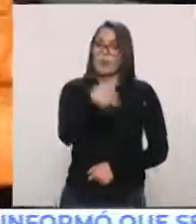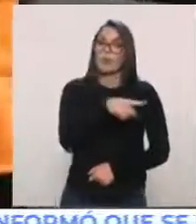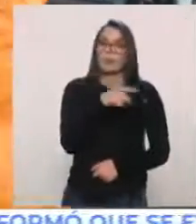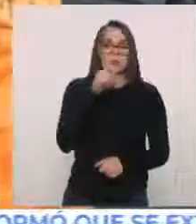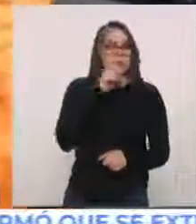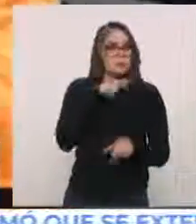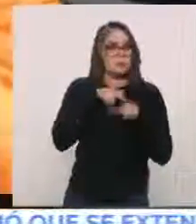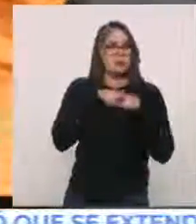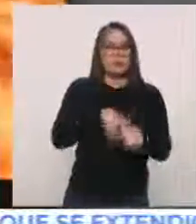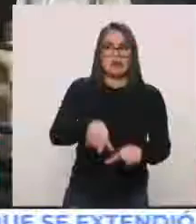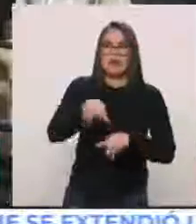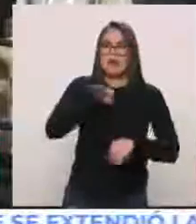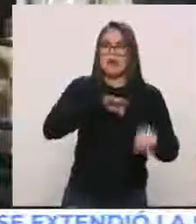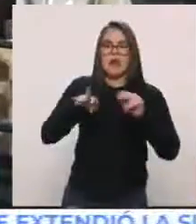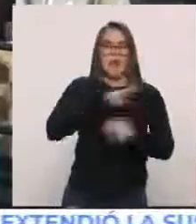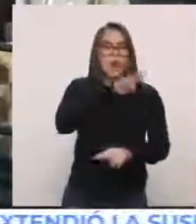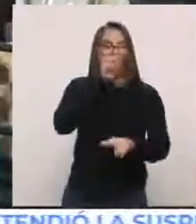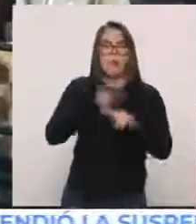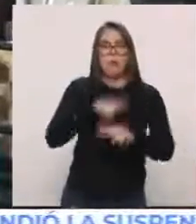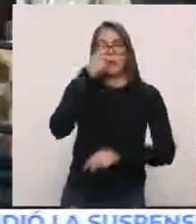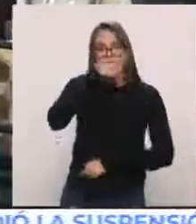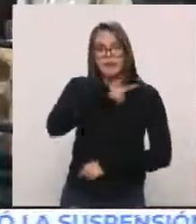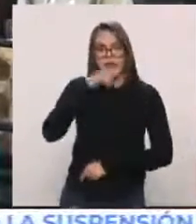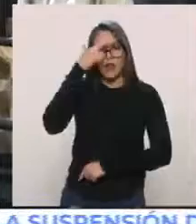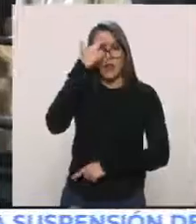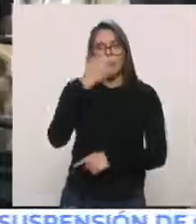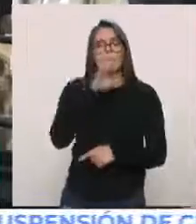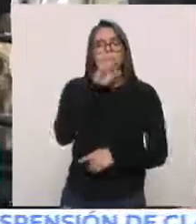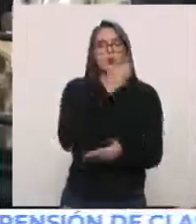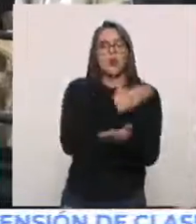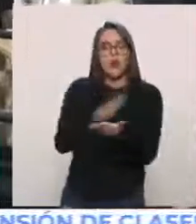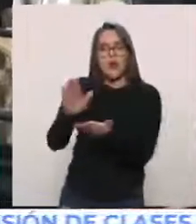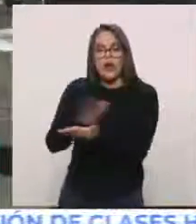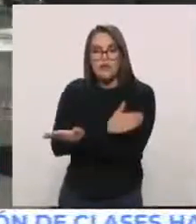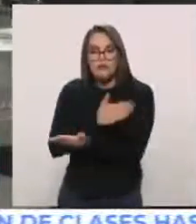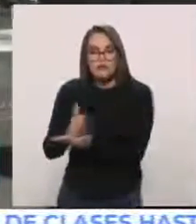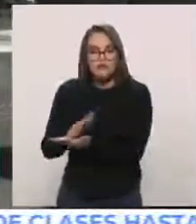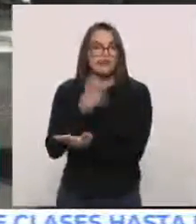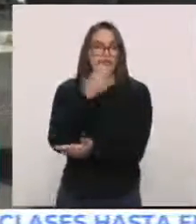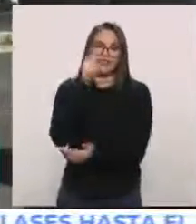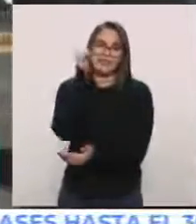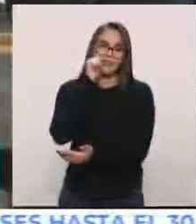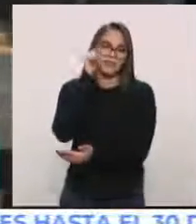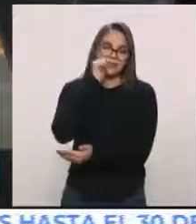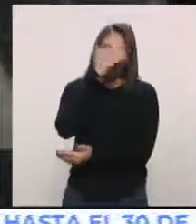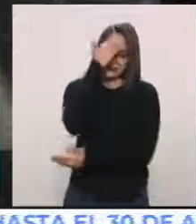separados entre orgánicos e inorgánicos. Esta regla aplica bajo cualquier circunstancia.